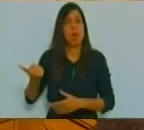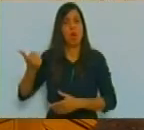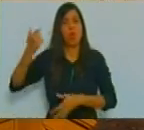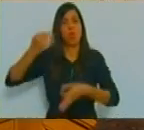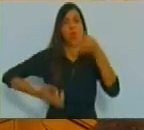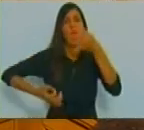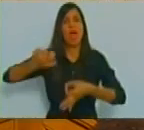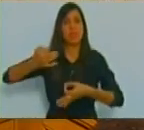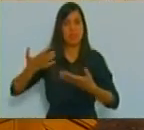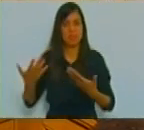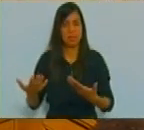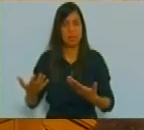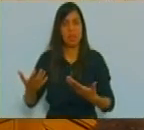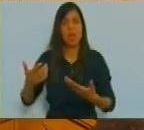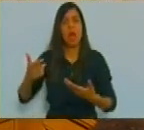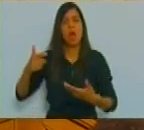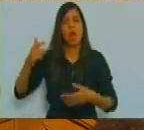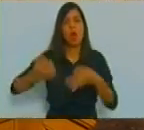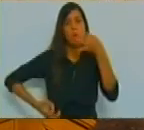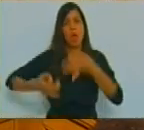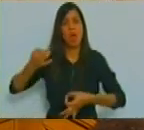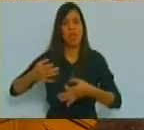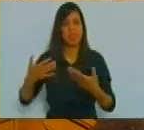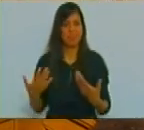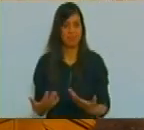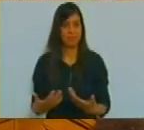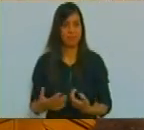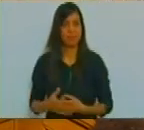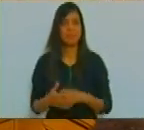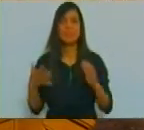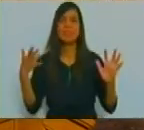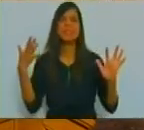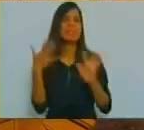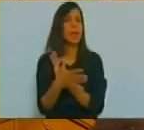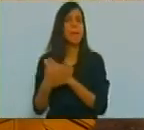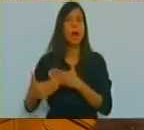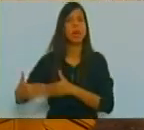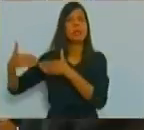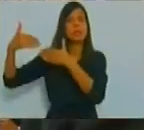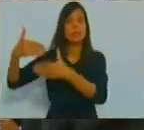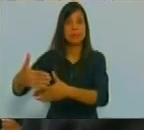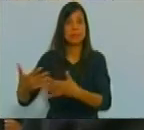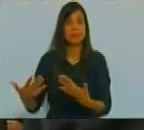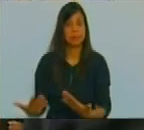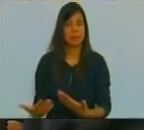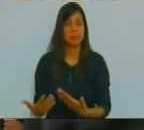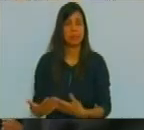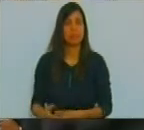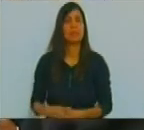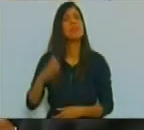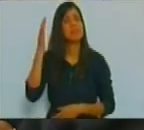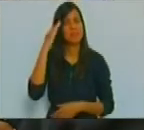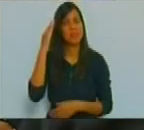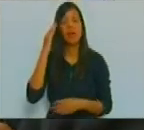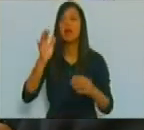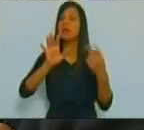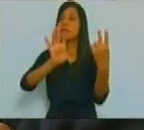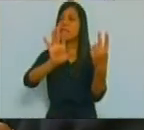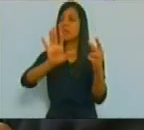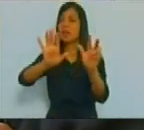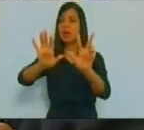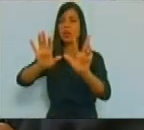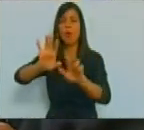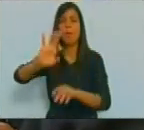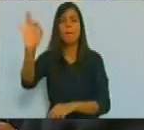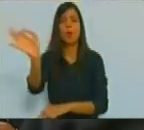que fue de ese sistema de justicia sabe que el 68% de los